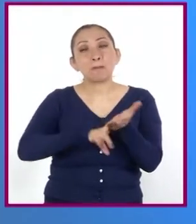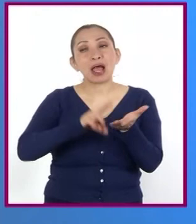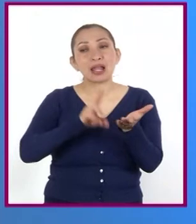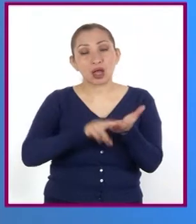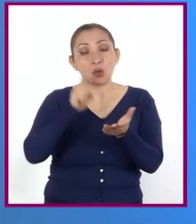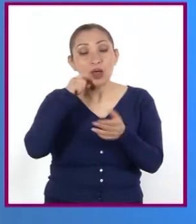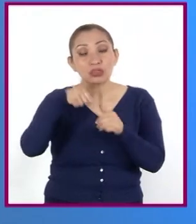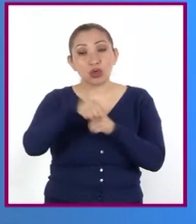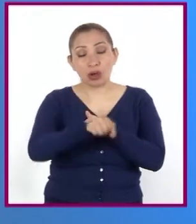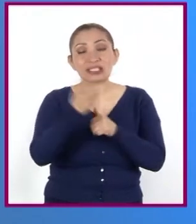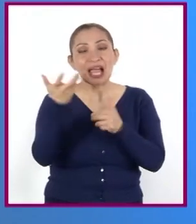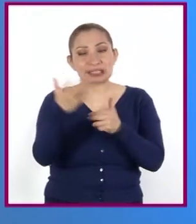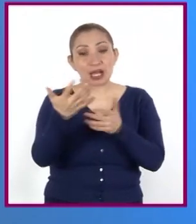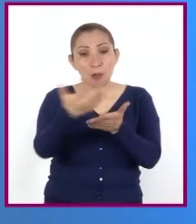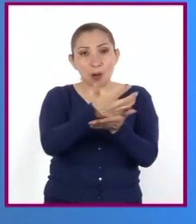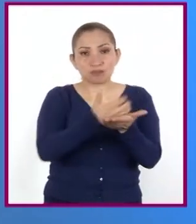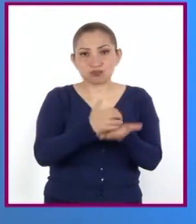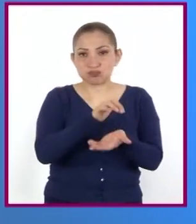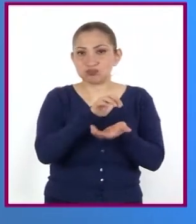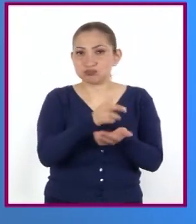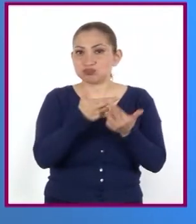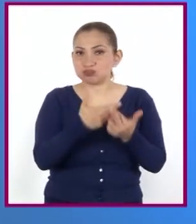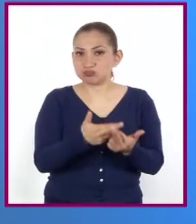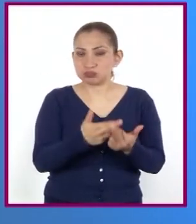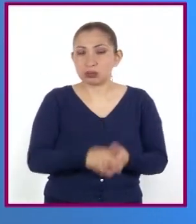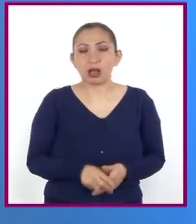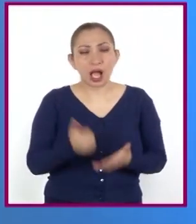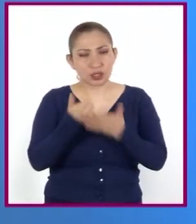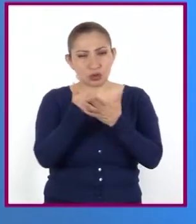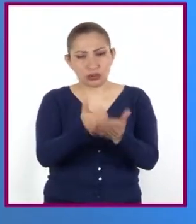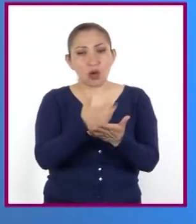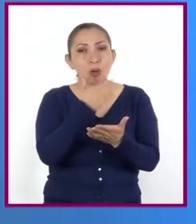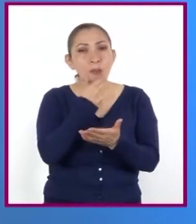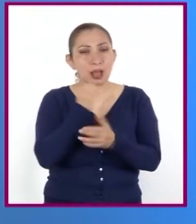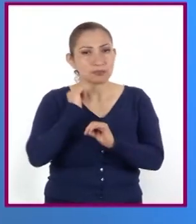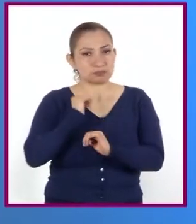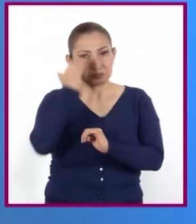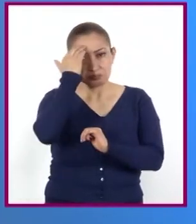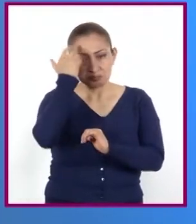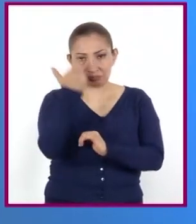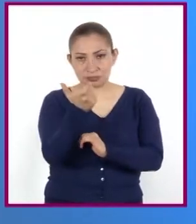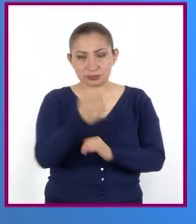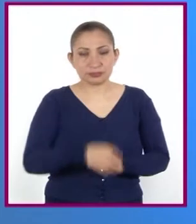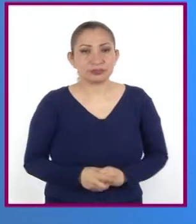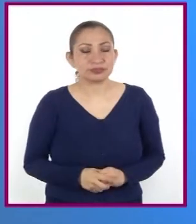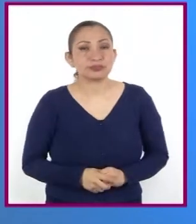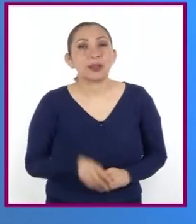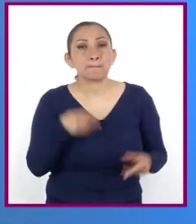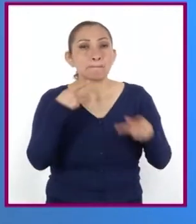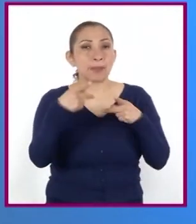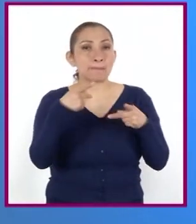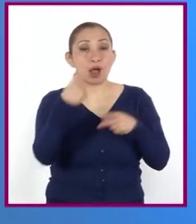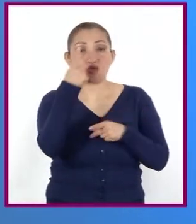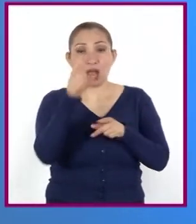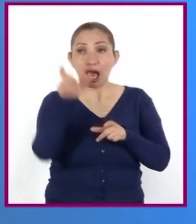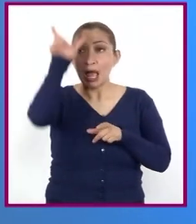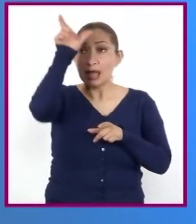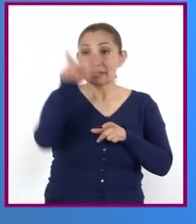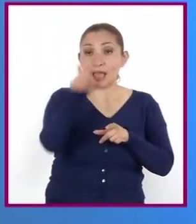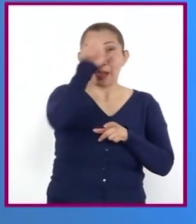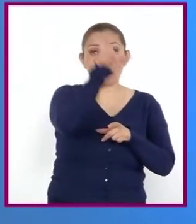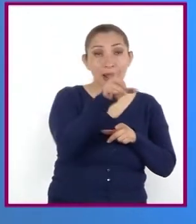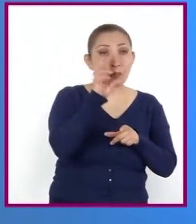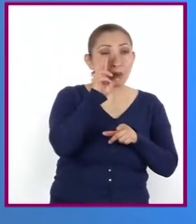este esquema lograr esa recaudación. Ayudemos al tesorero. Elaboremos primero una tabla que